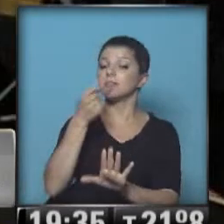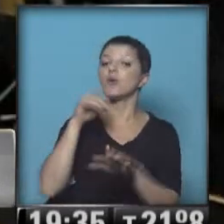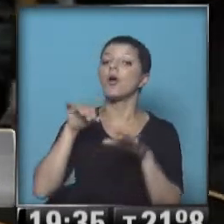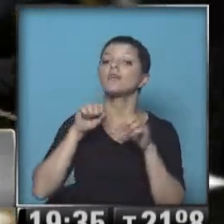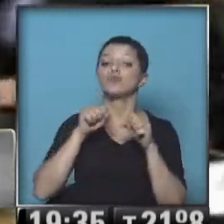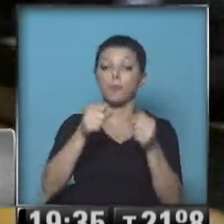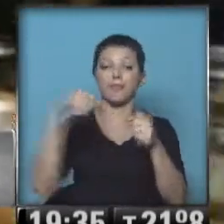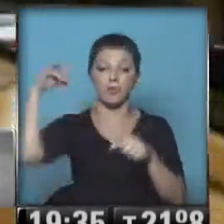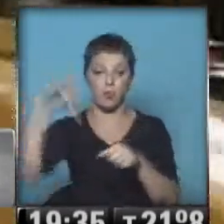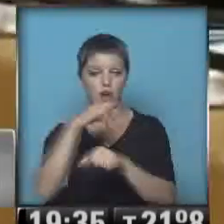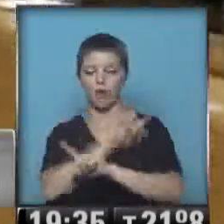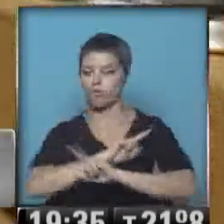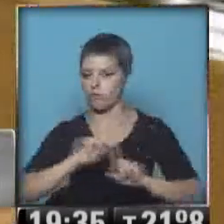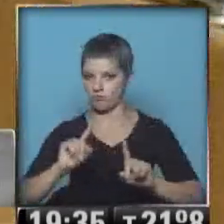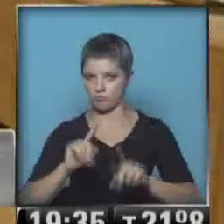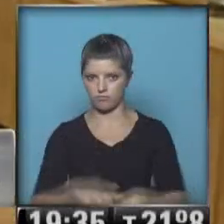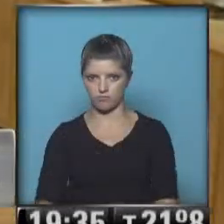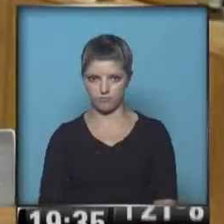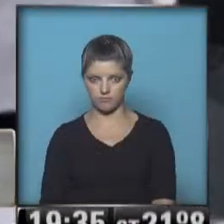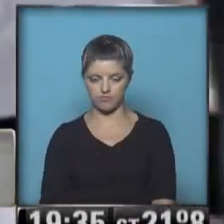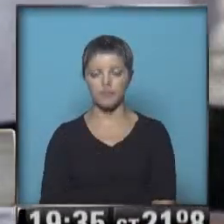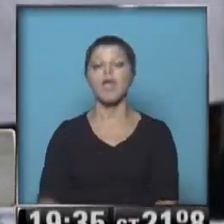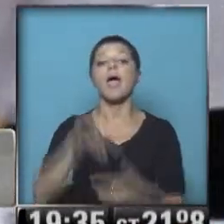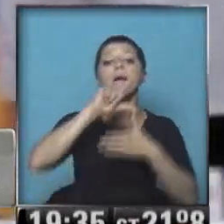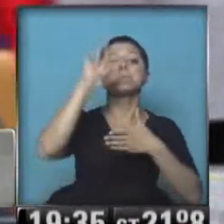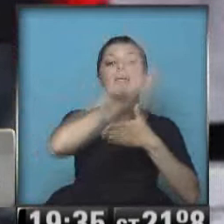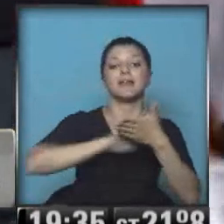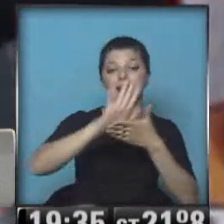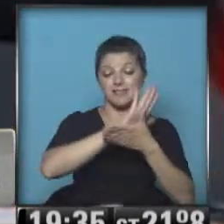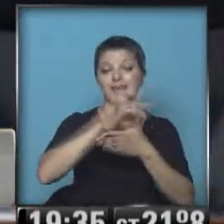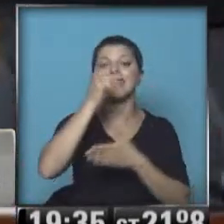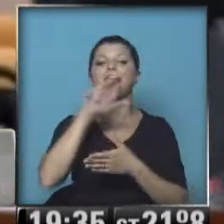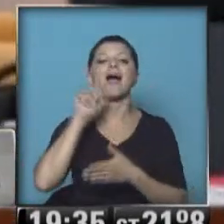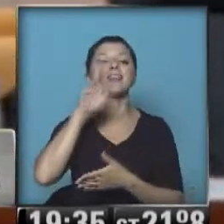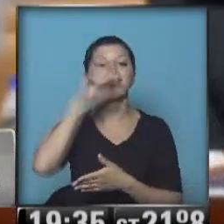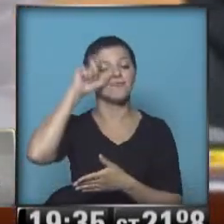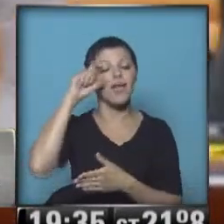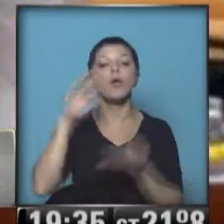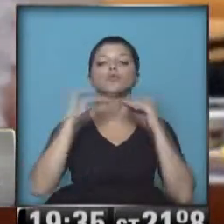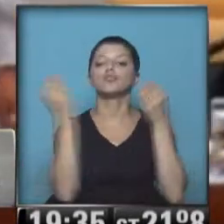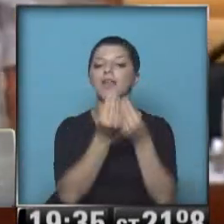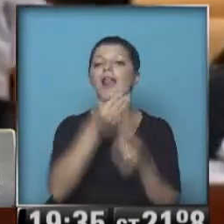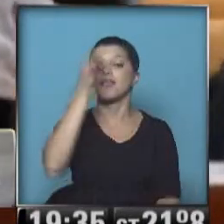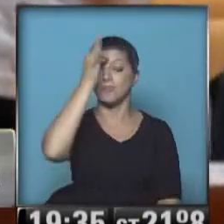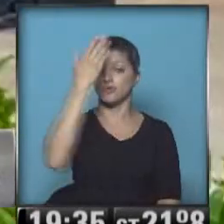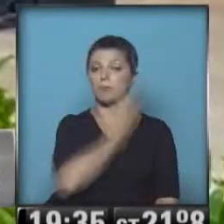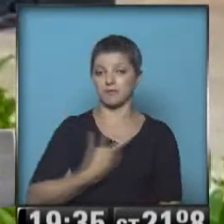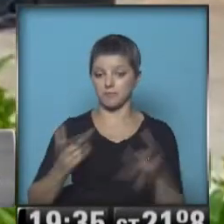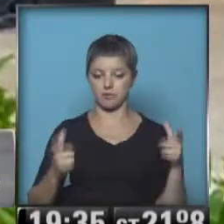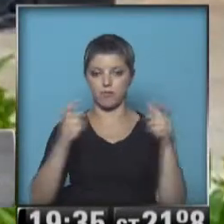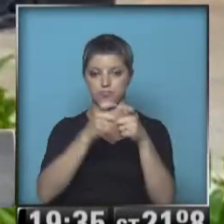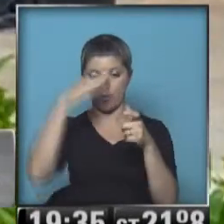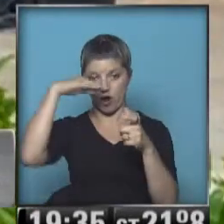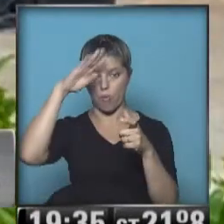vuelos provenientes de ese continente. En América Latina y el Caribe, 12 presidentes se reúnen en Cuba para